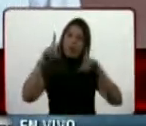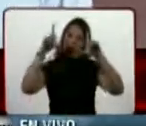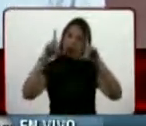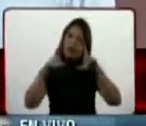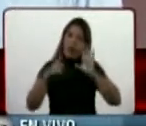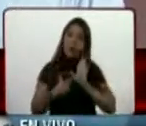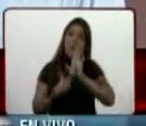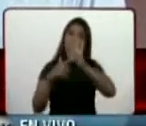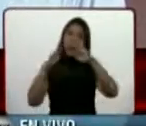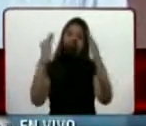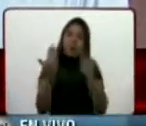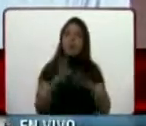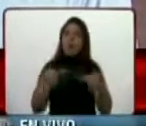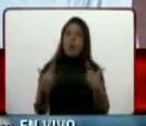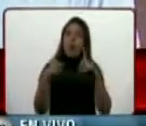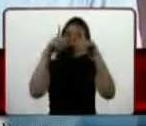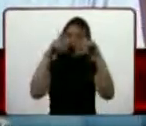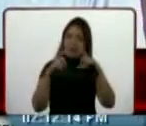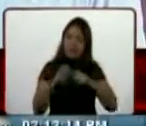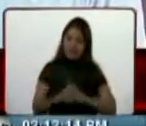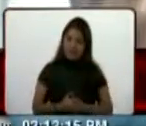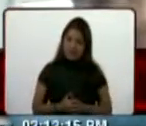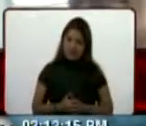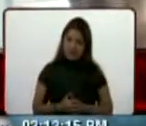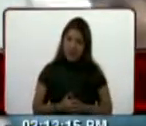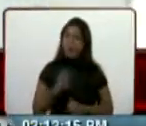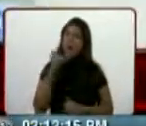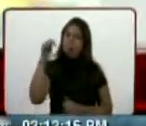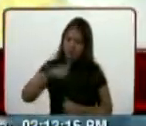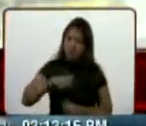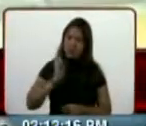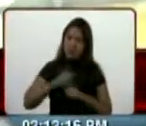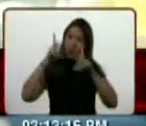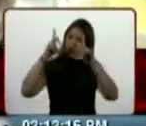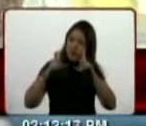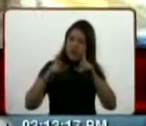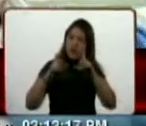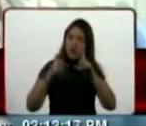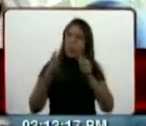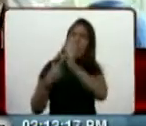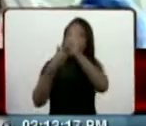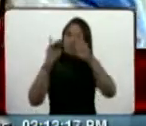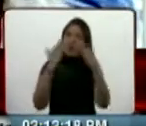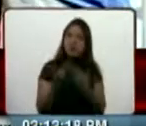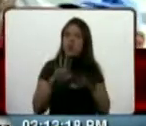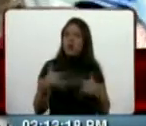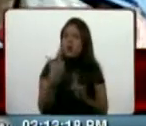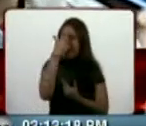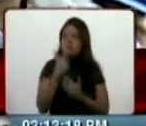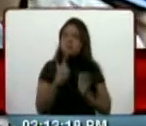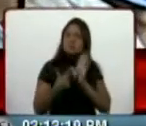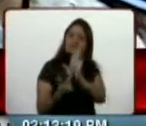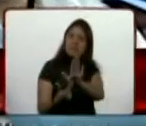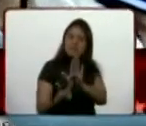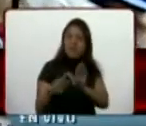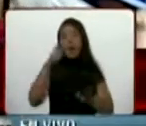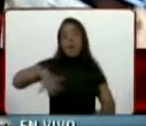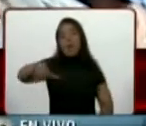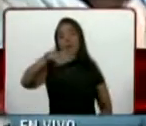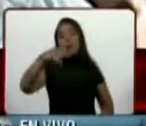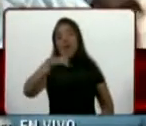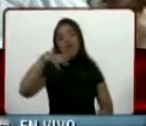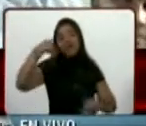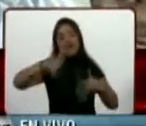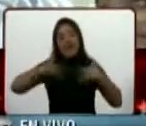mostrársela al mundo, ¿cuál es la fotografía? ¿Cómo? Si tuviésemos que tomar una fotografía el día de hoy y mostrarla al mundo, ¿qué imagen mostraría usted? Al pueblo feliz, al pueblo